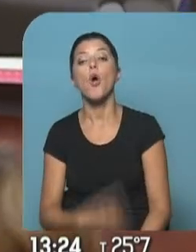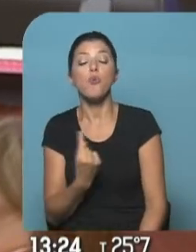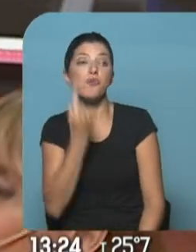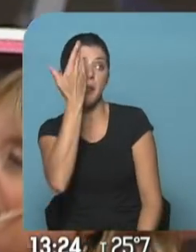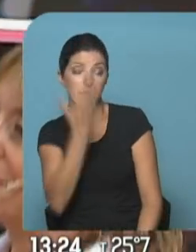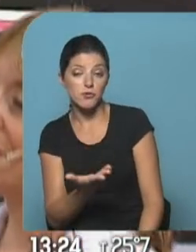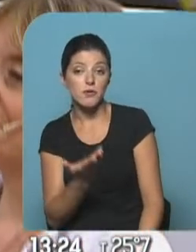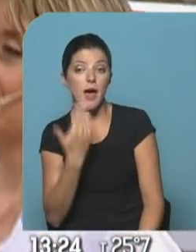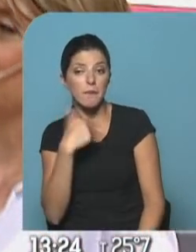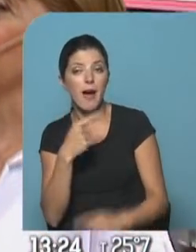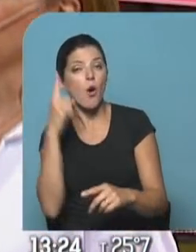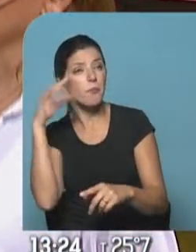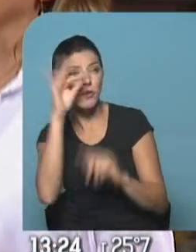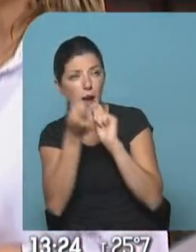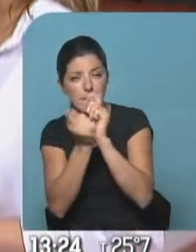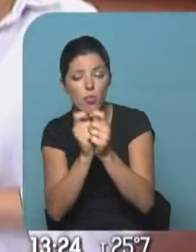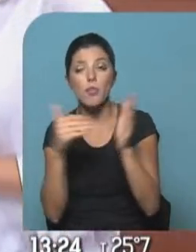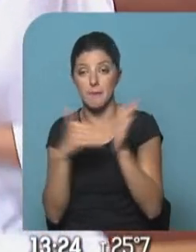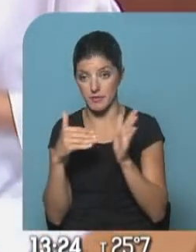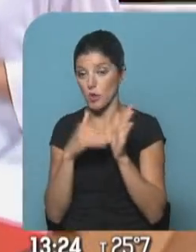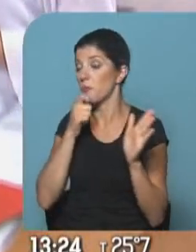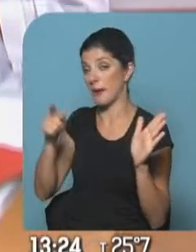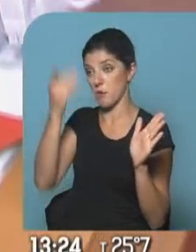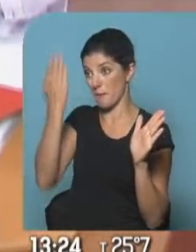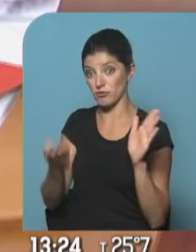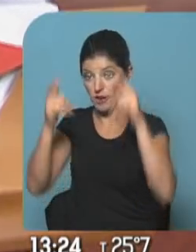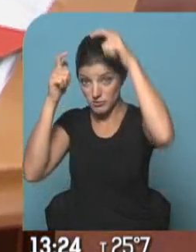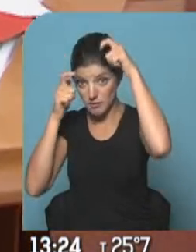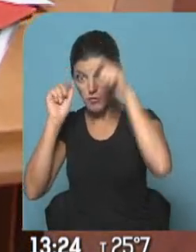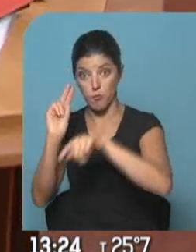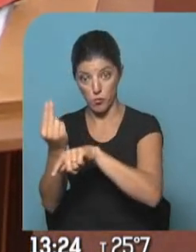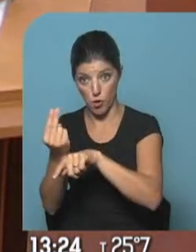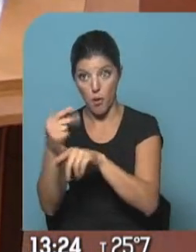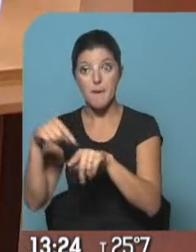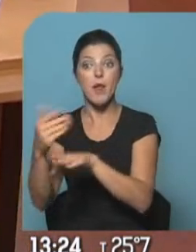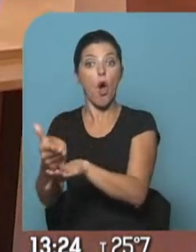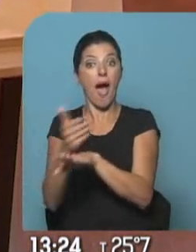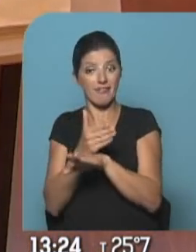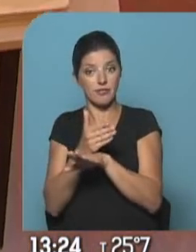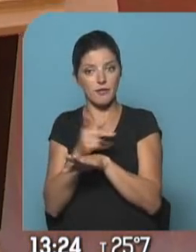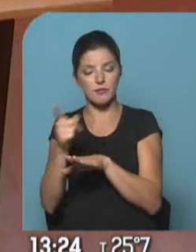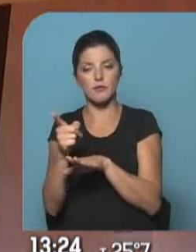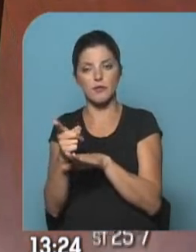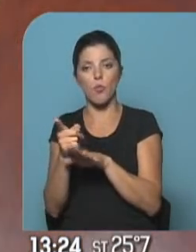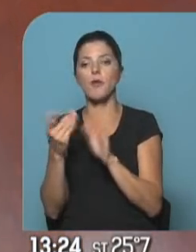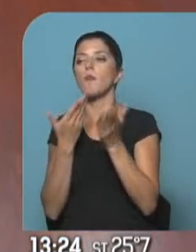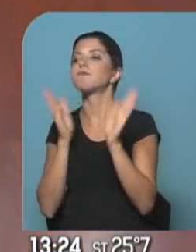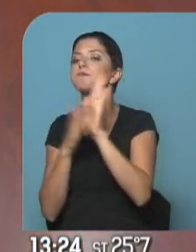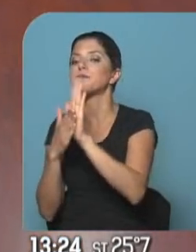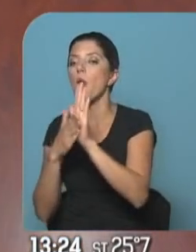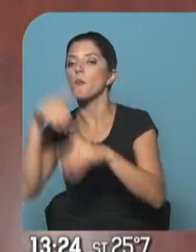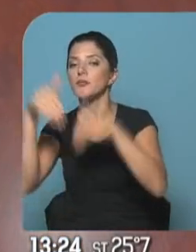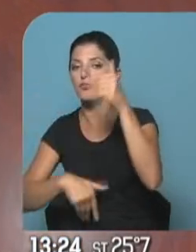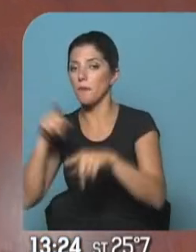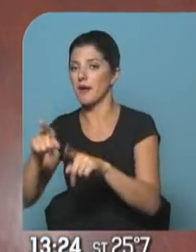también al calor de lo que va pasando después. Chávez murió, pero antes de morir él había presentado un plebiscito para habilitar su reelección